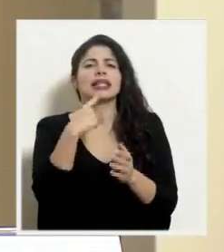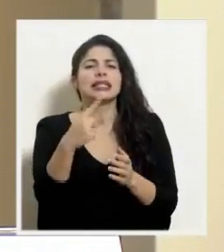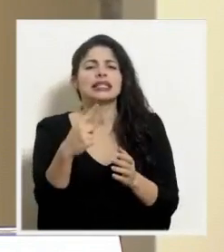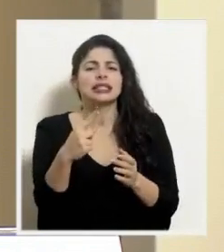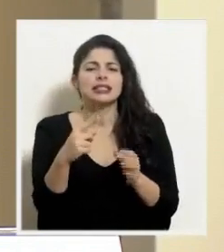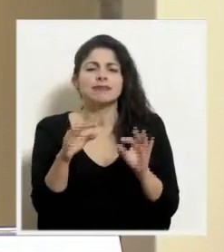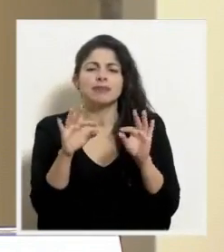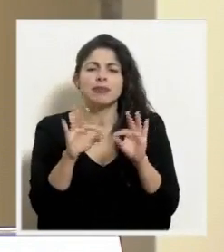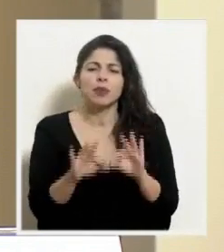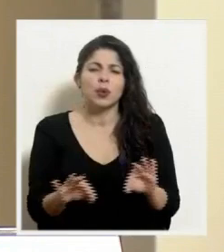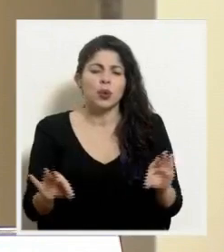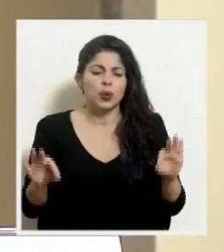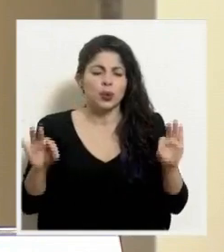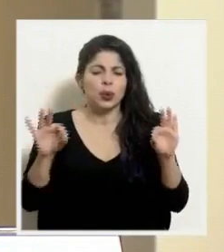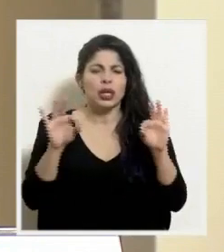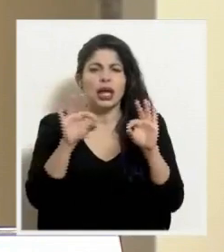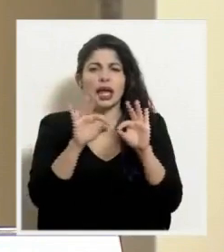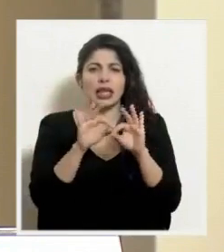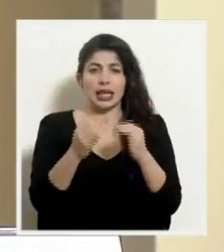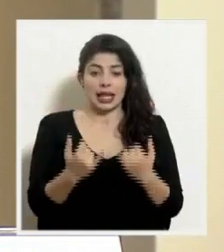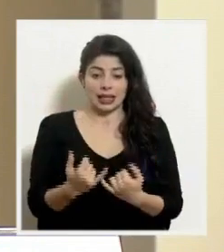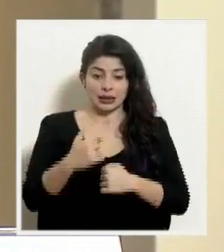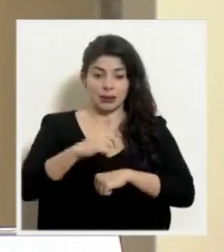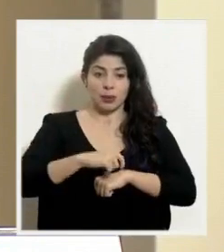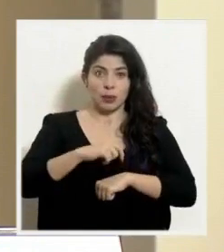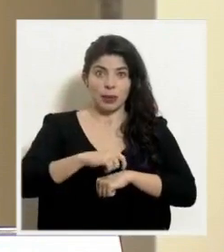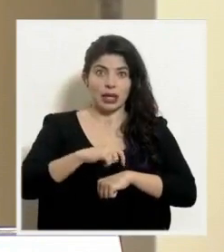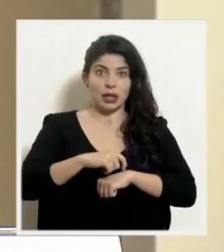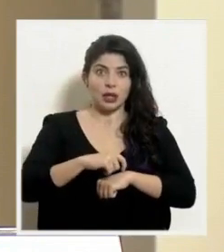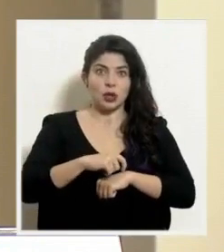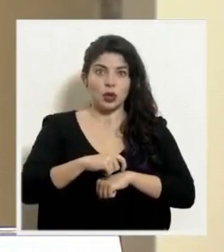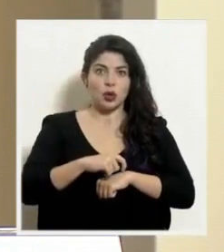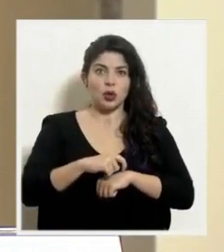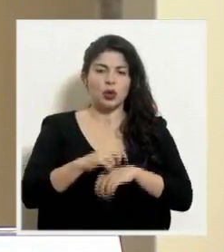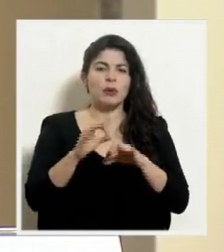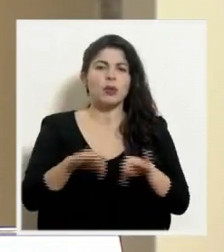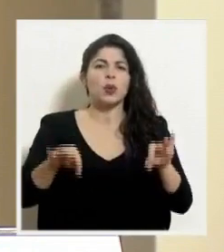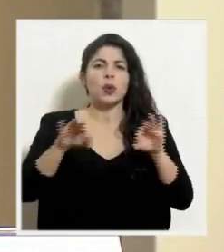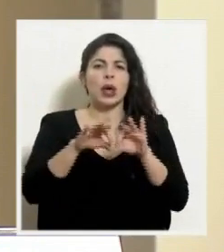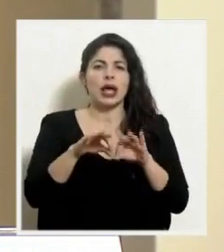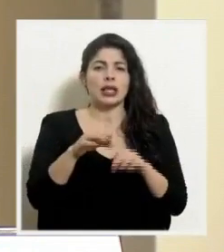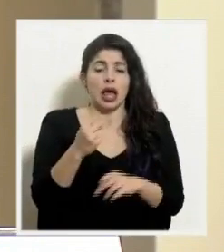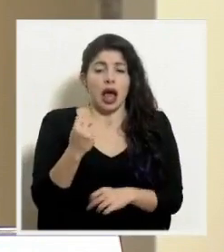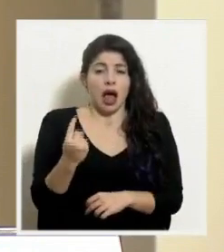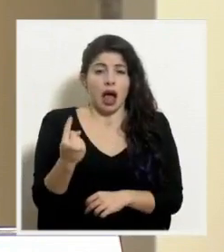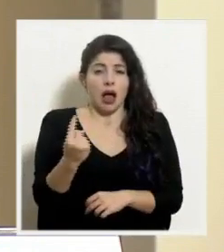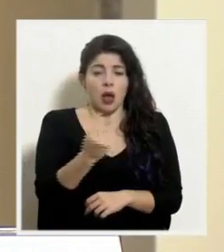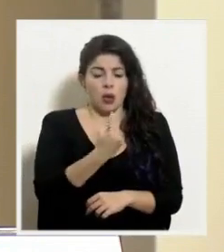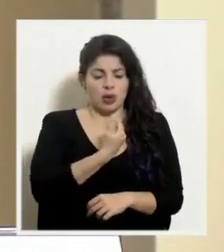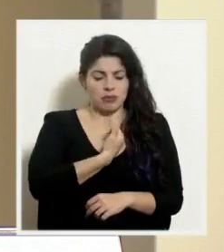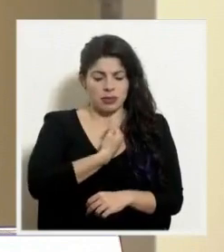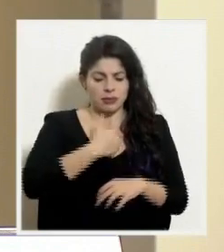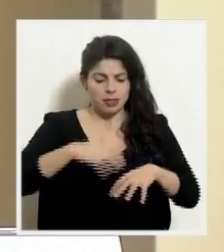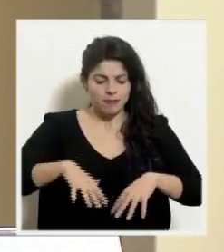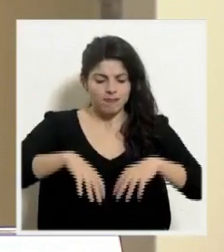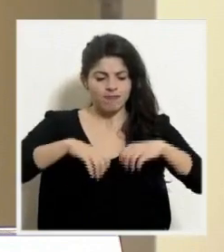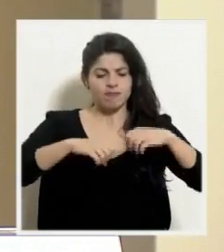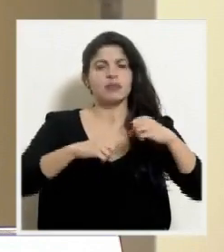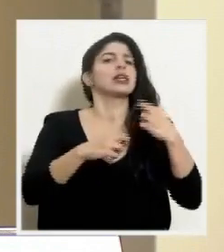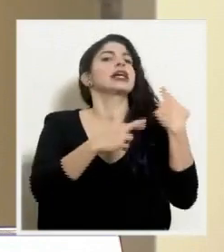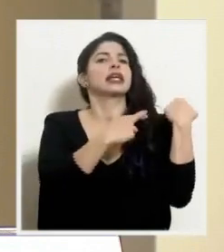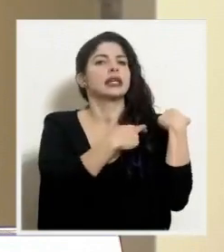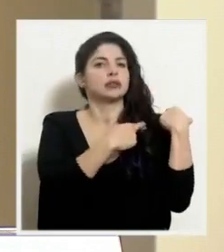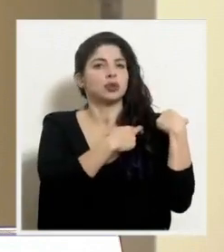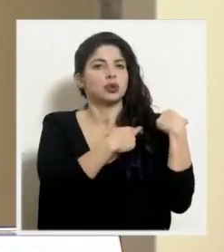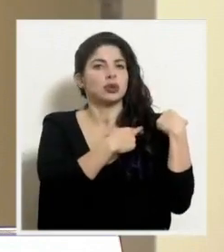importancia que en este momento tiene el asumir cada uno de nosotros la responsabilidad